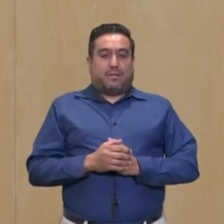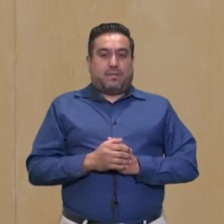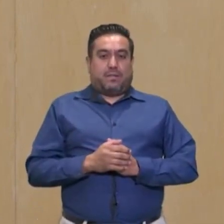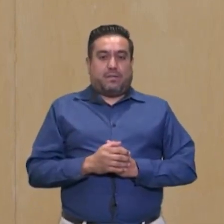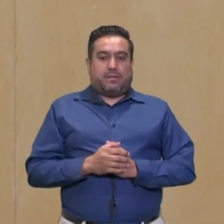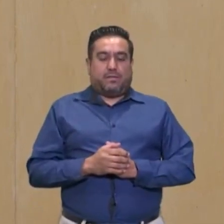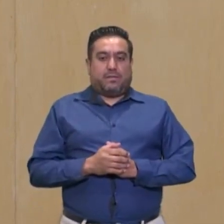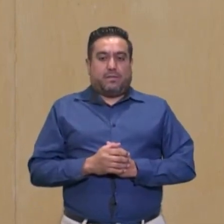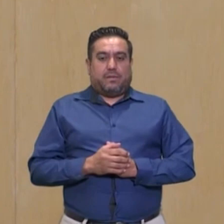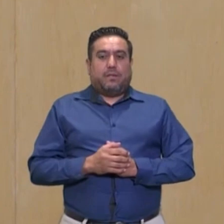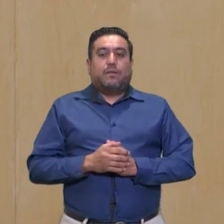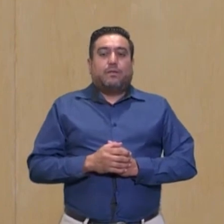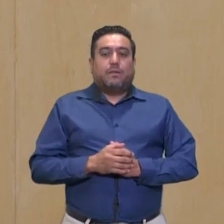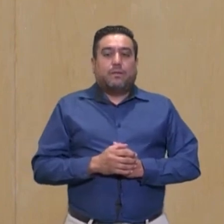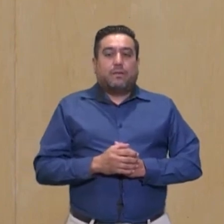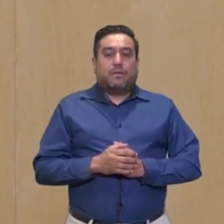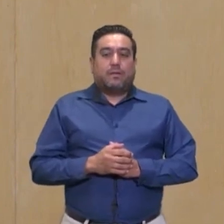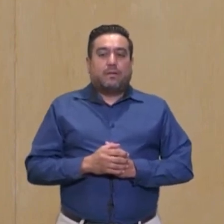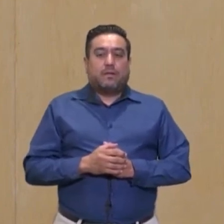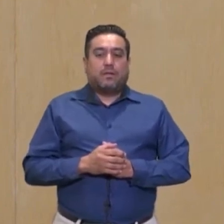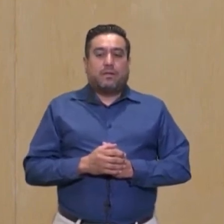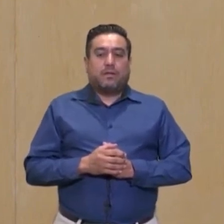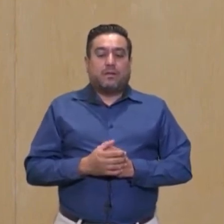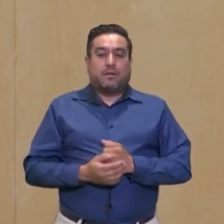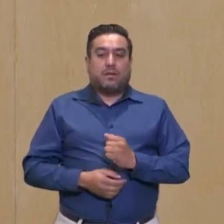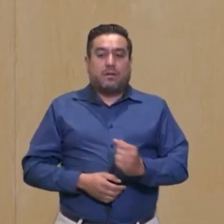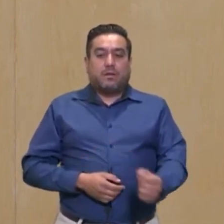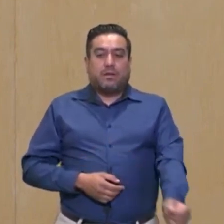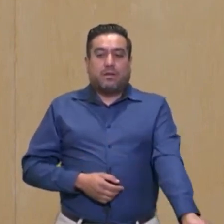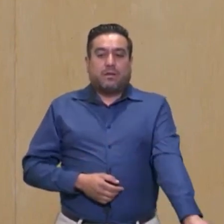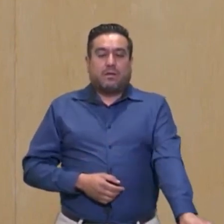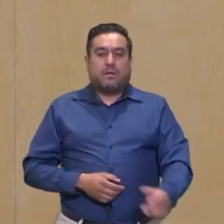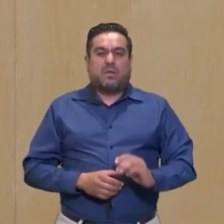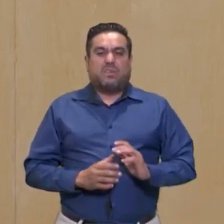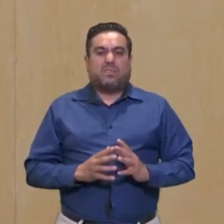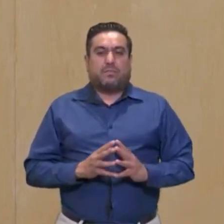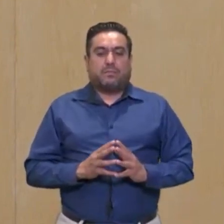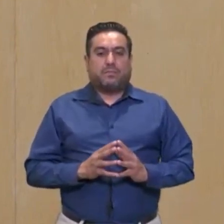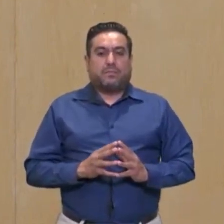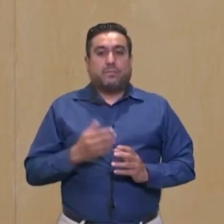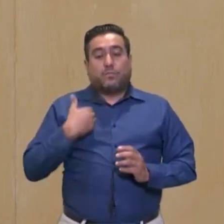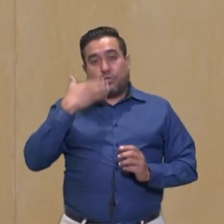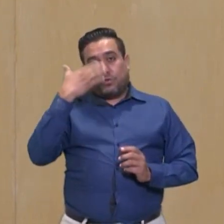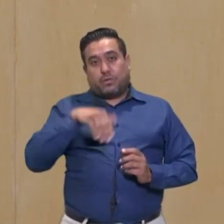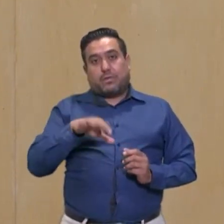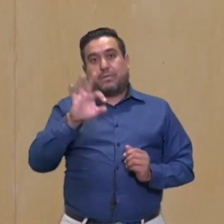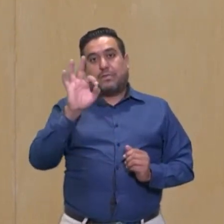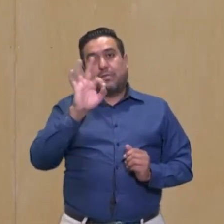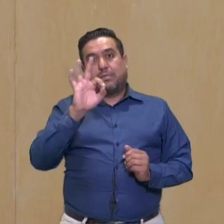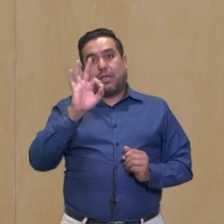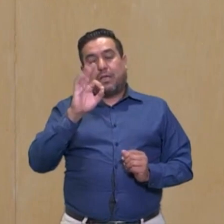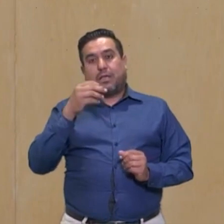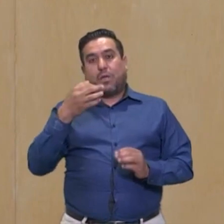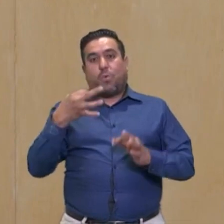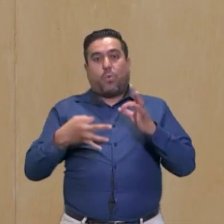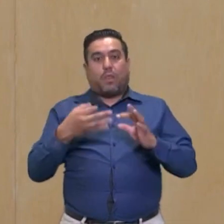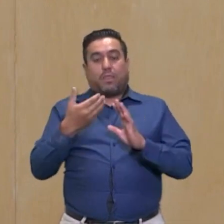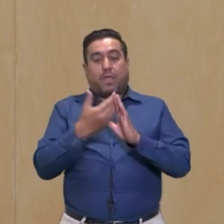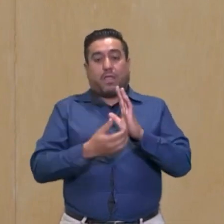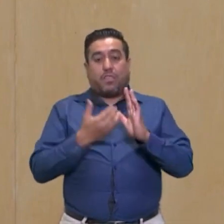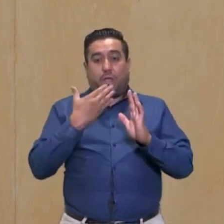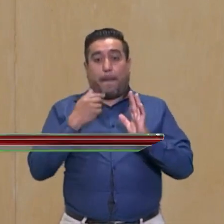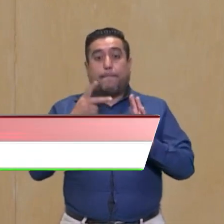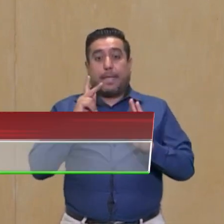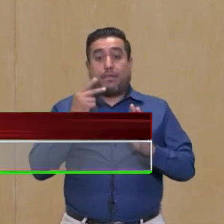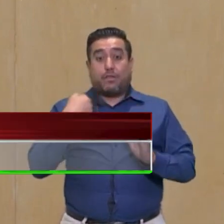sabíamos perfectamente que no iba a haber una consecuencia jurídica de esta solicitud lo que